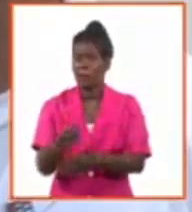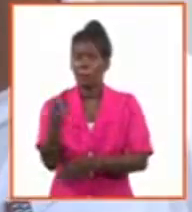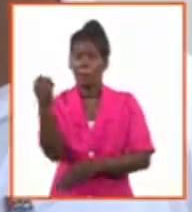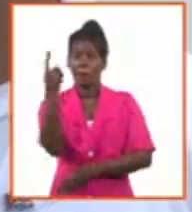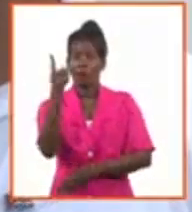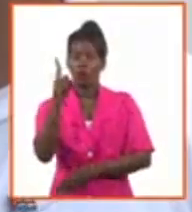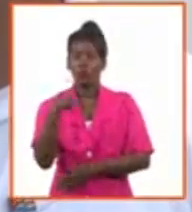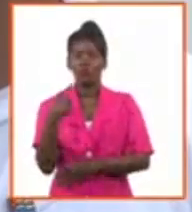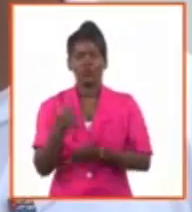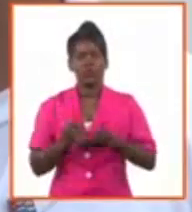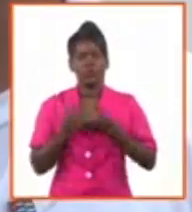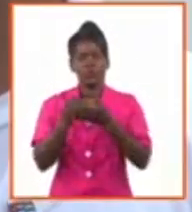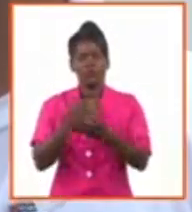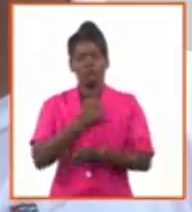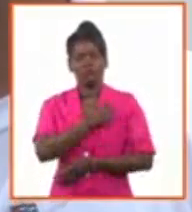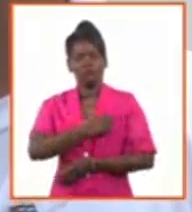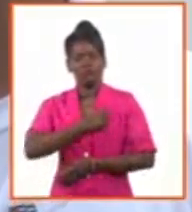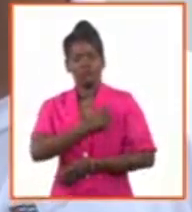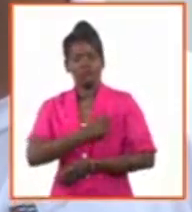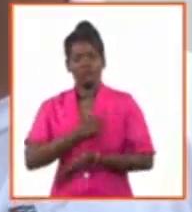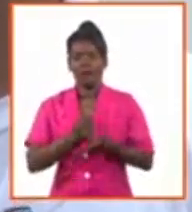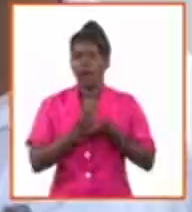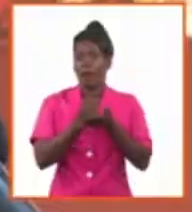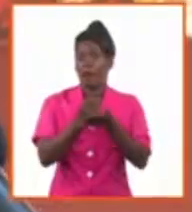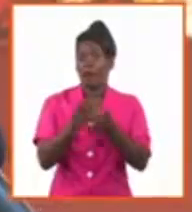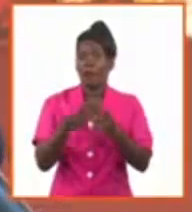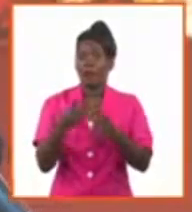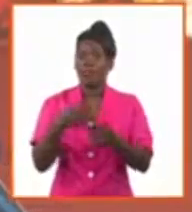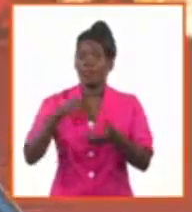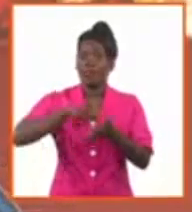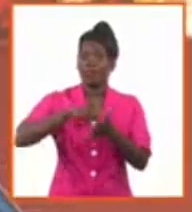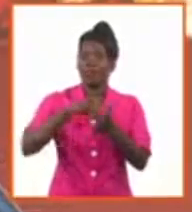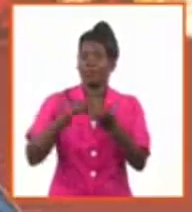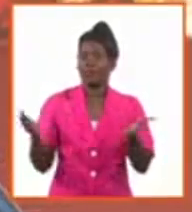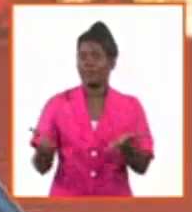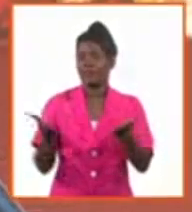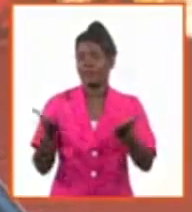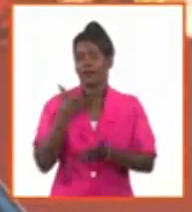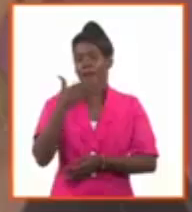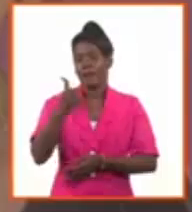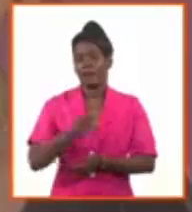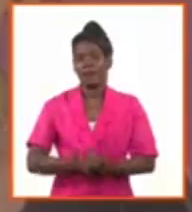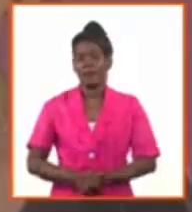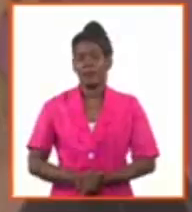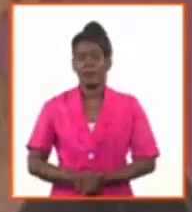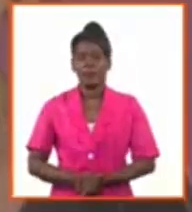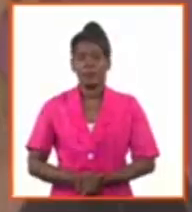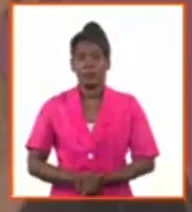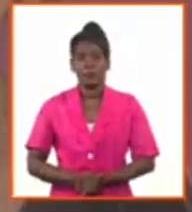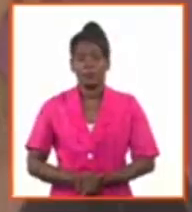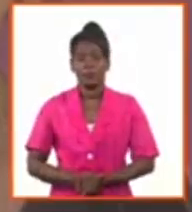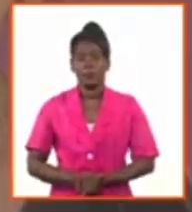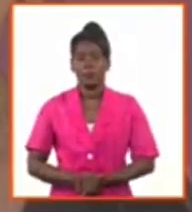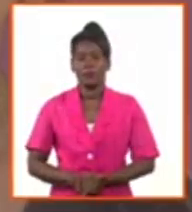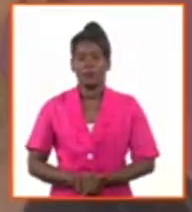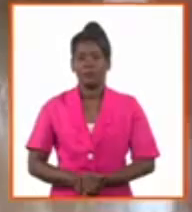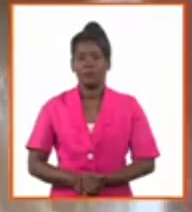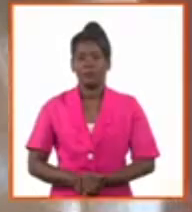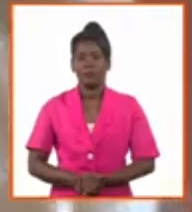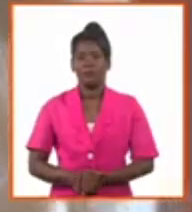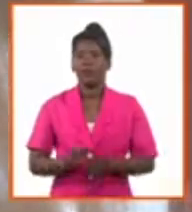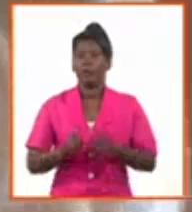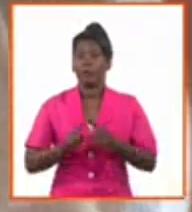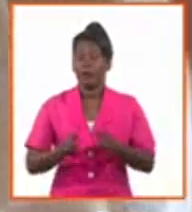provincia, dando amor, dando salud, con nuestro megaproyecto Agramontinos de Corazón. Y nos permitirá, a partir de la experiencia aplicada durante